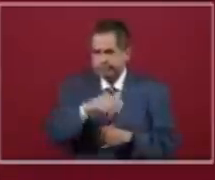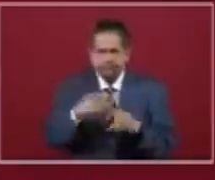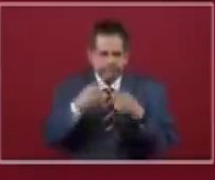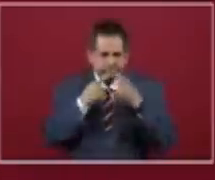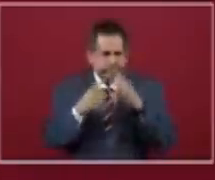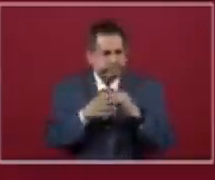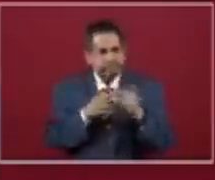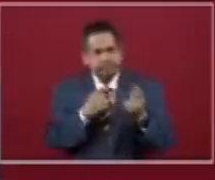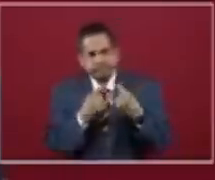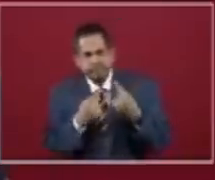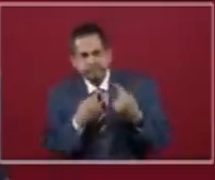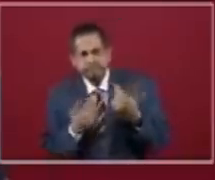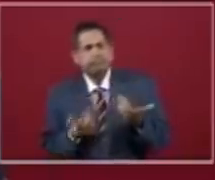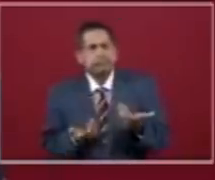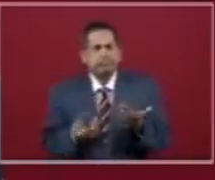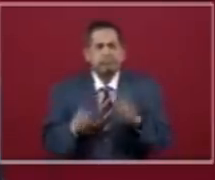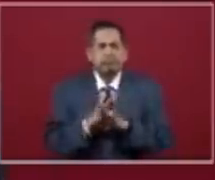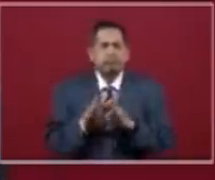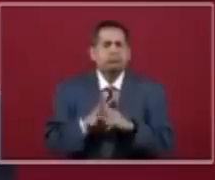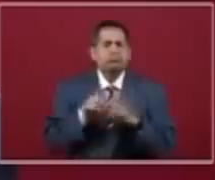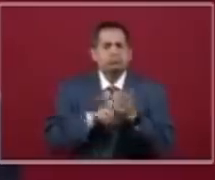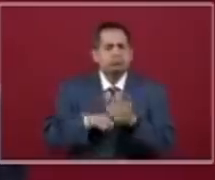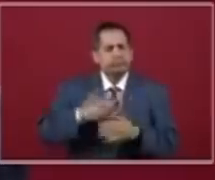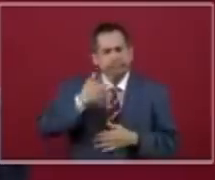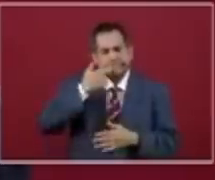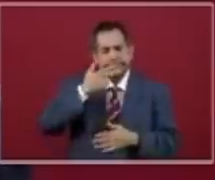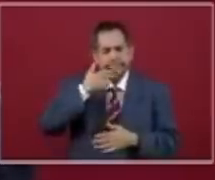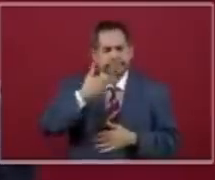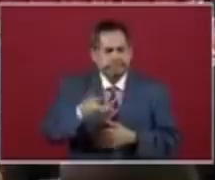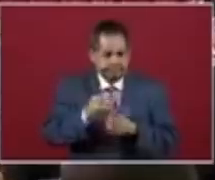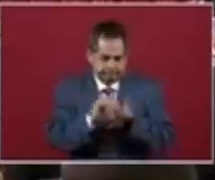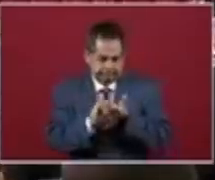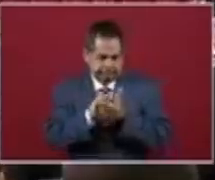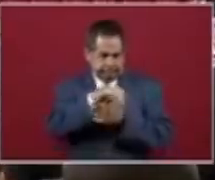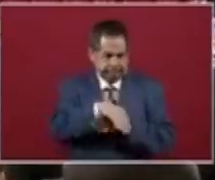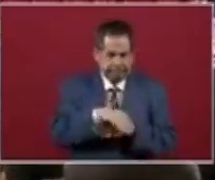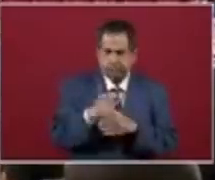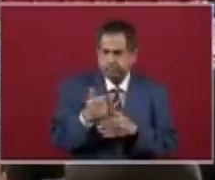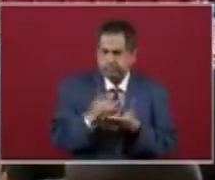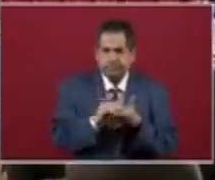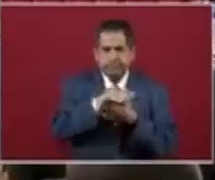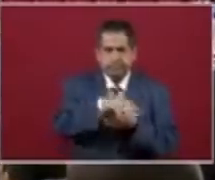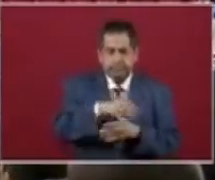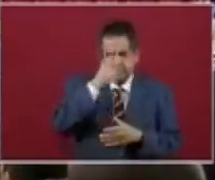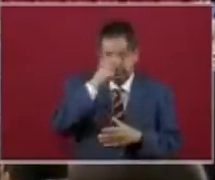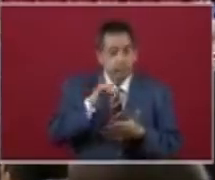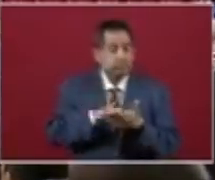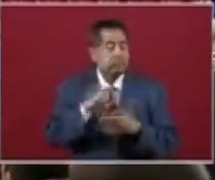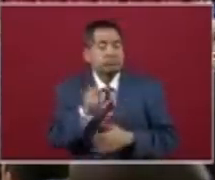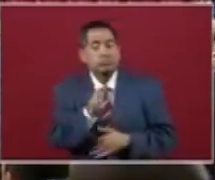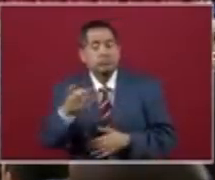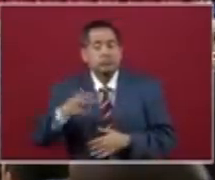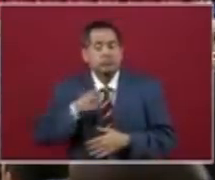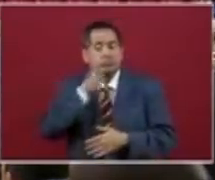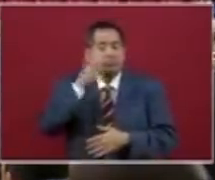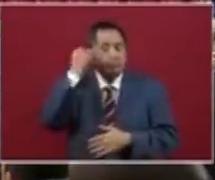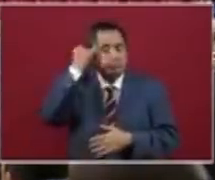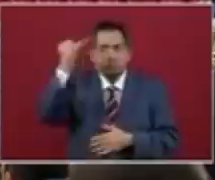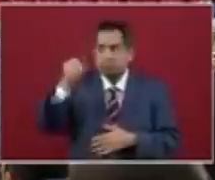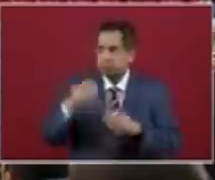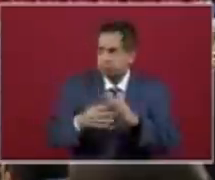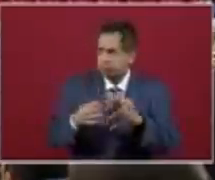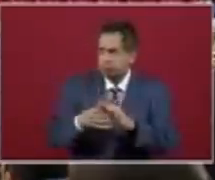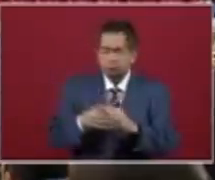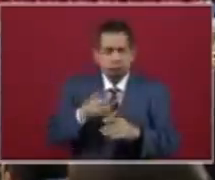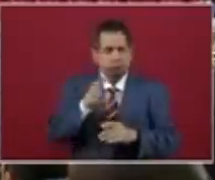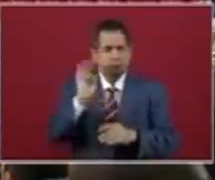con ellos cómo puede ser mejor la inversión que hacen en México. Por ejemplo, algunos han sugerido que ellos